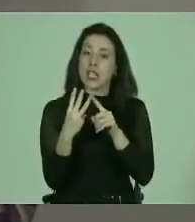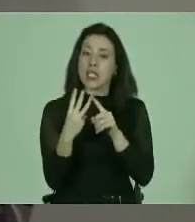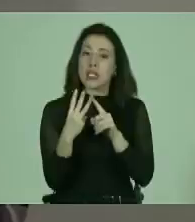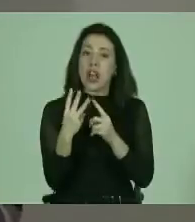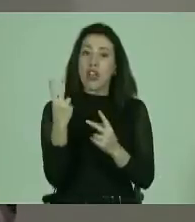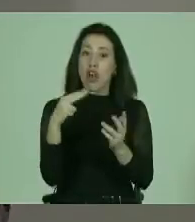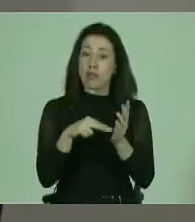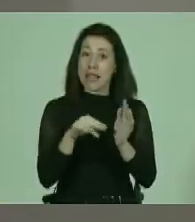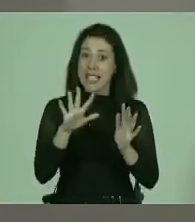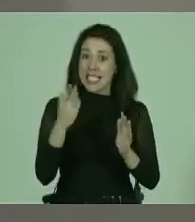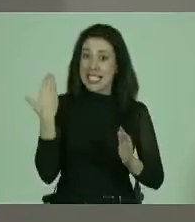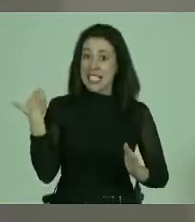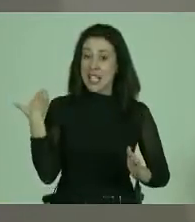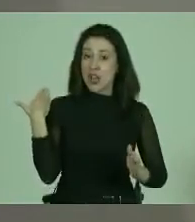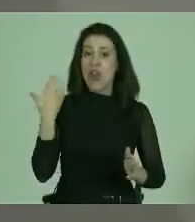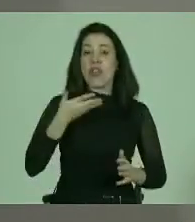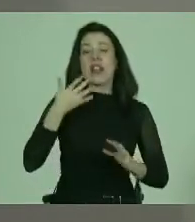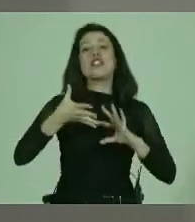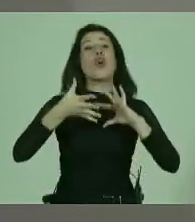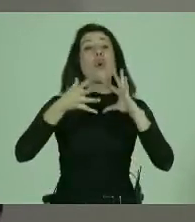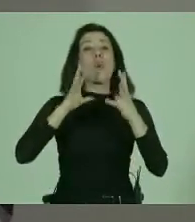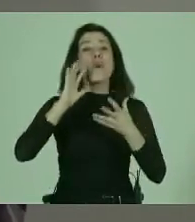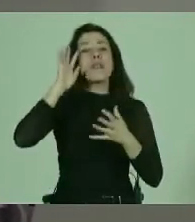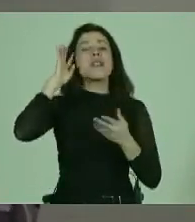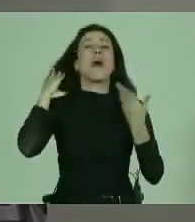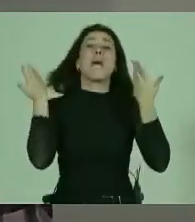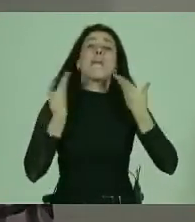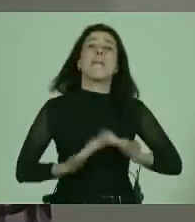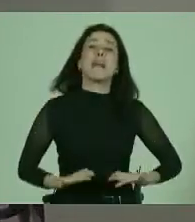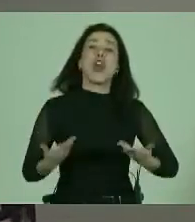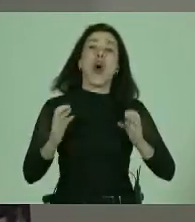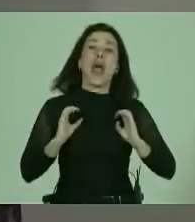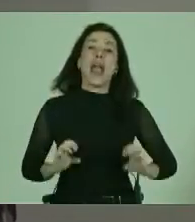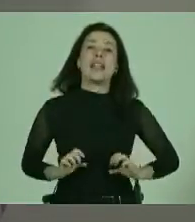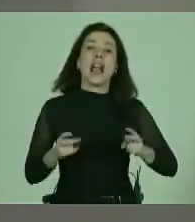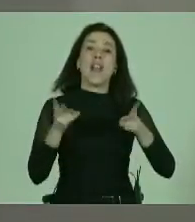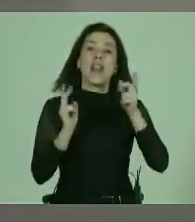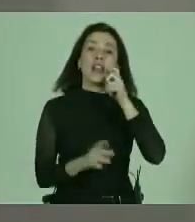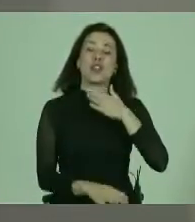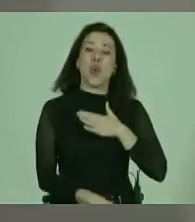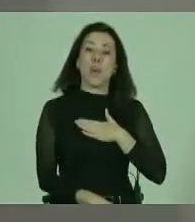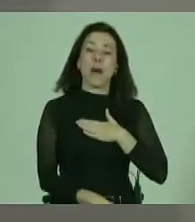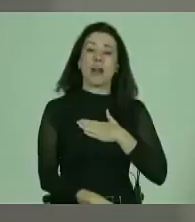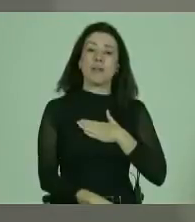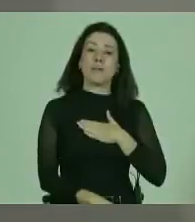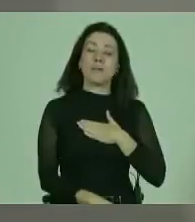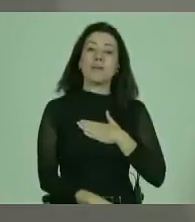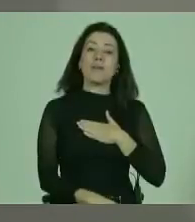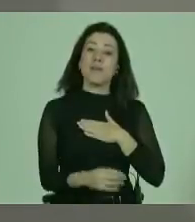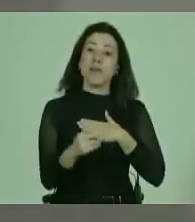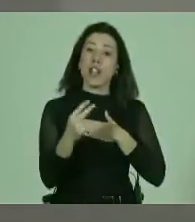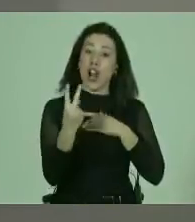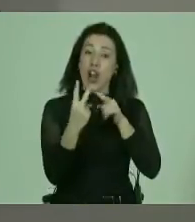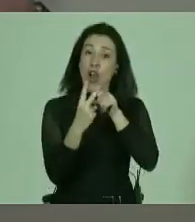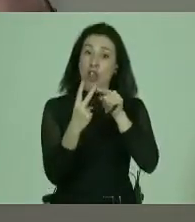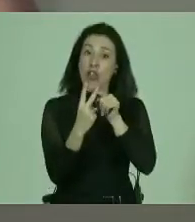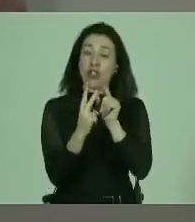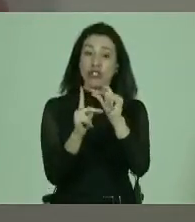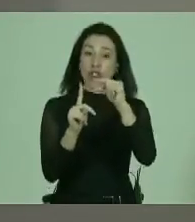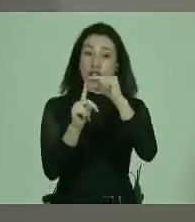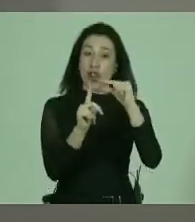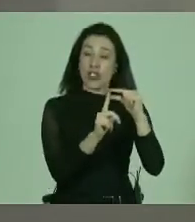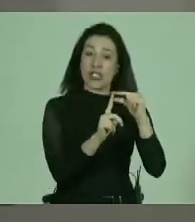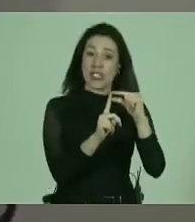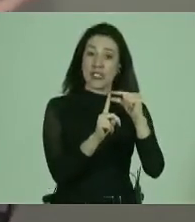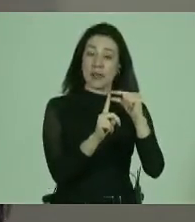que es del 2005 es la declaración universal sobre bioética y derechos humanos que junta esos dos conceptos bajos los